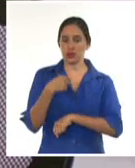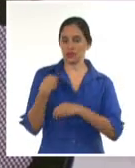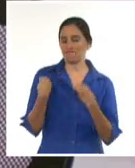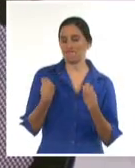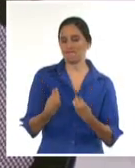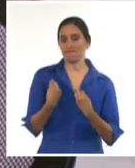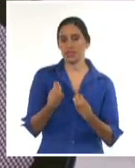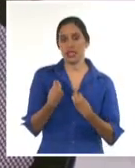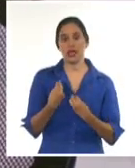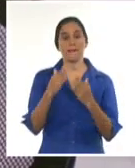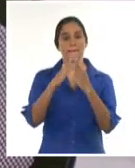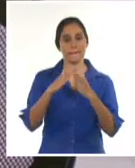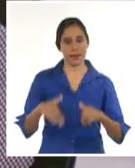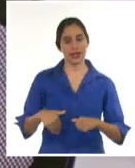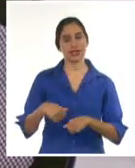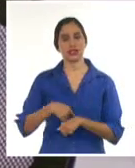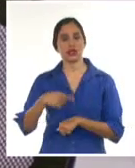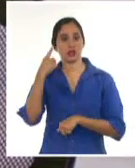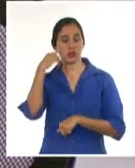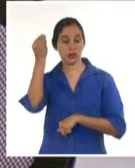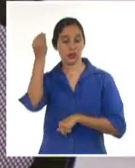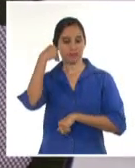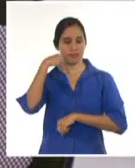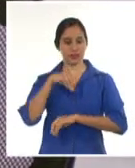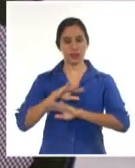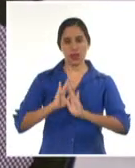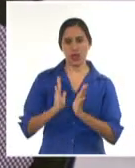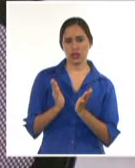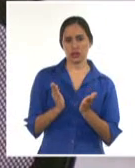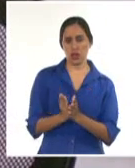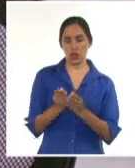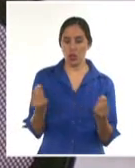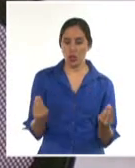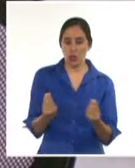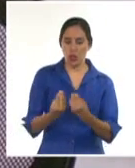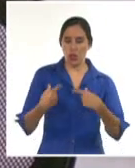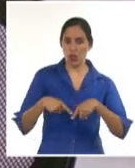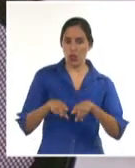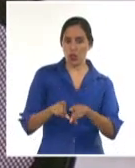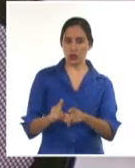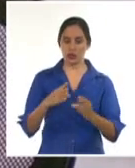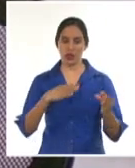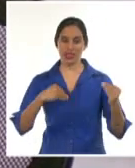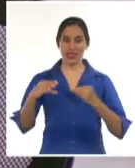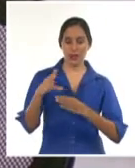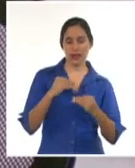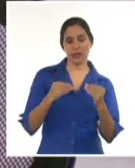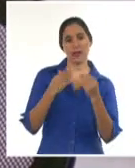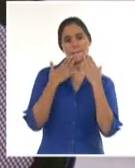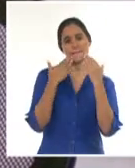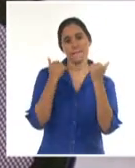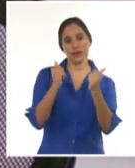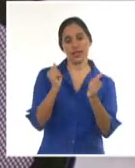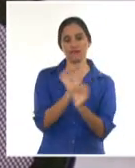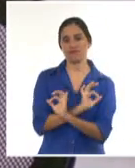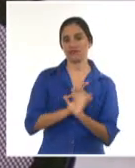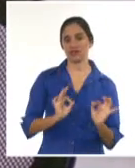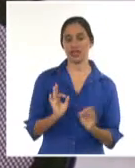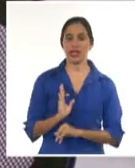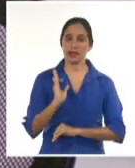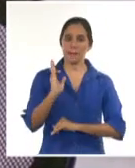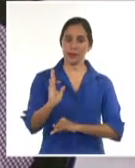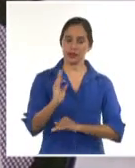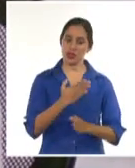para entendernos, aproximarnos en los que nos unen y debatir de manera civilizada y respetuosa las